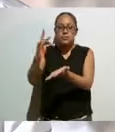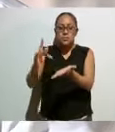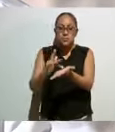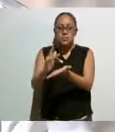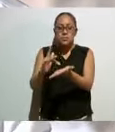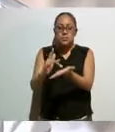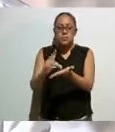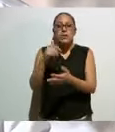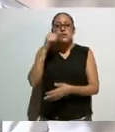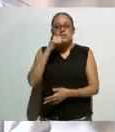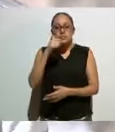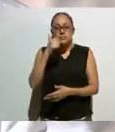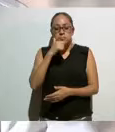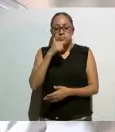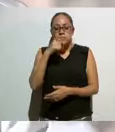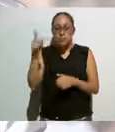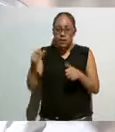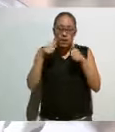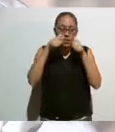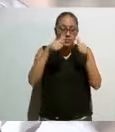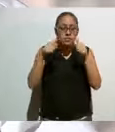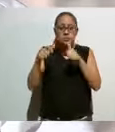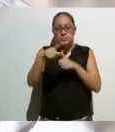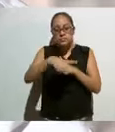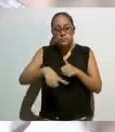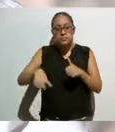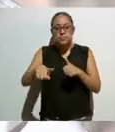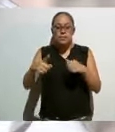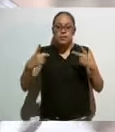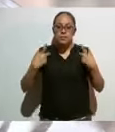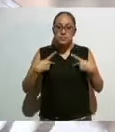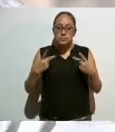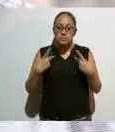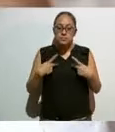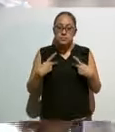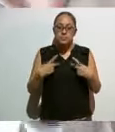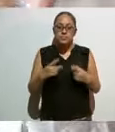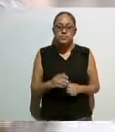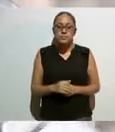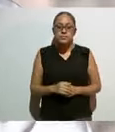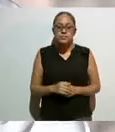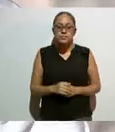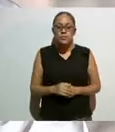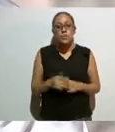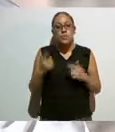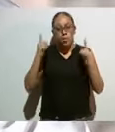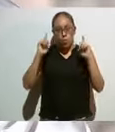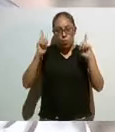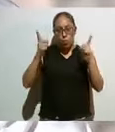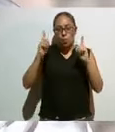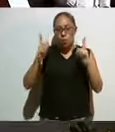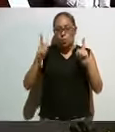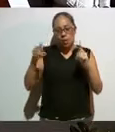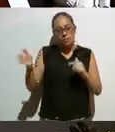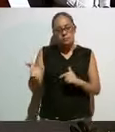servicios prestados a esta causa, y le deseamos que le vaya muy